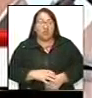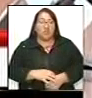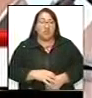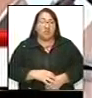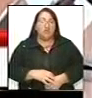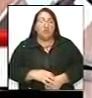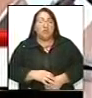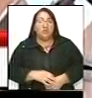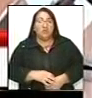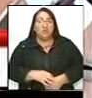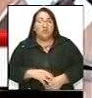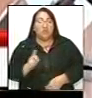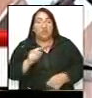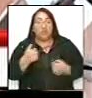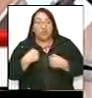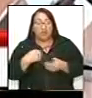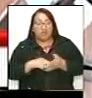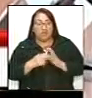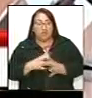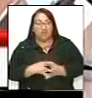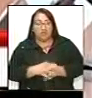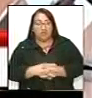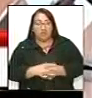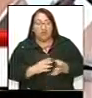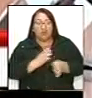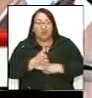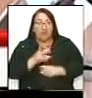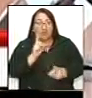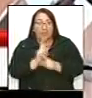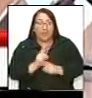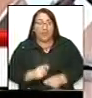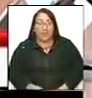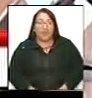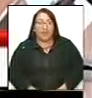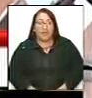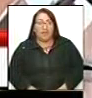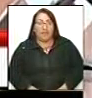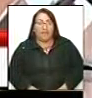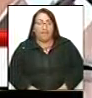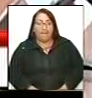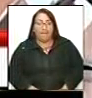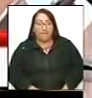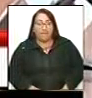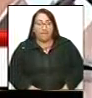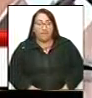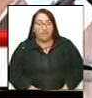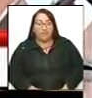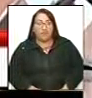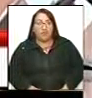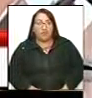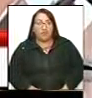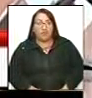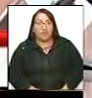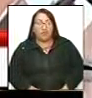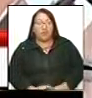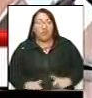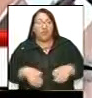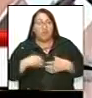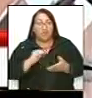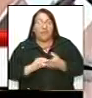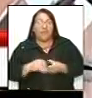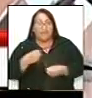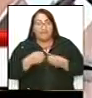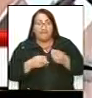tenemos todavía digamos una intervención directa y podríamos aportar en el tema de lo que